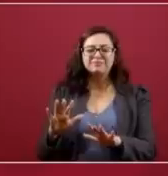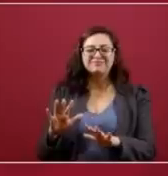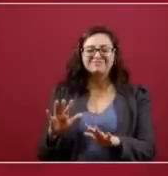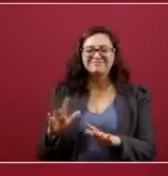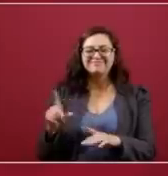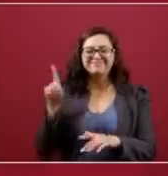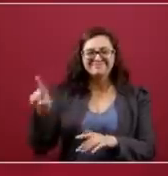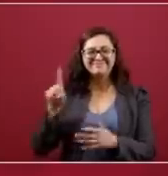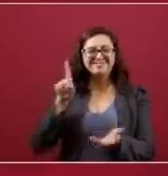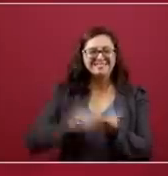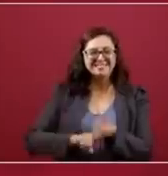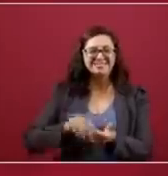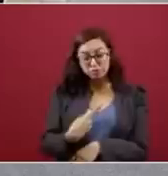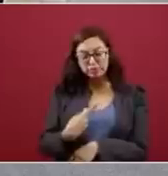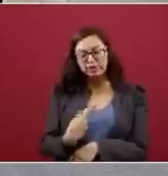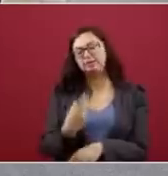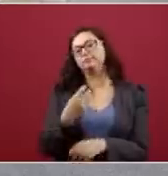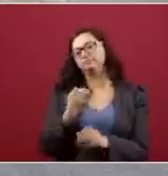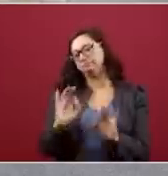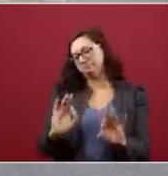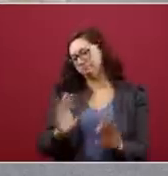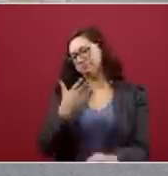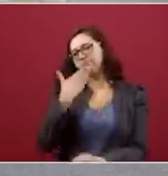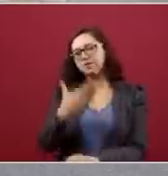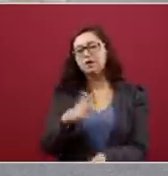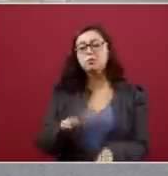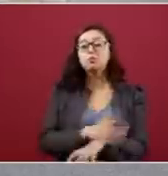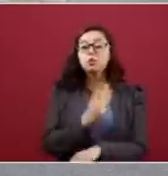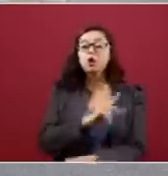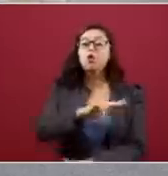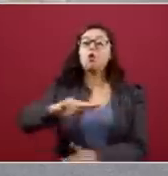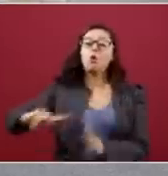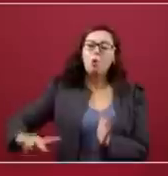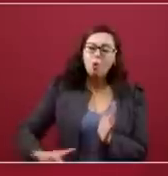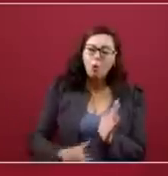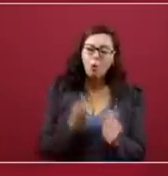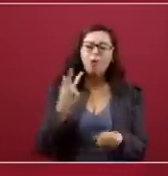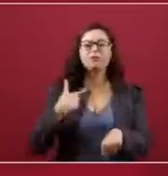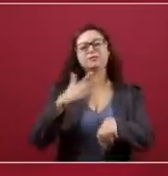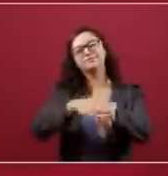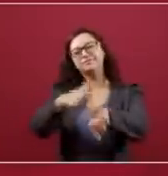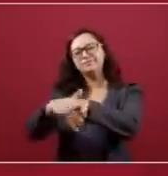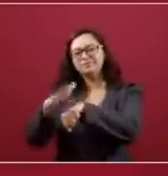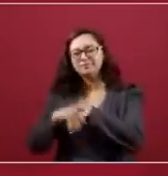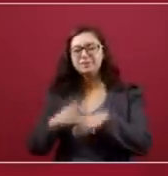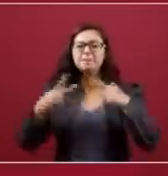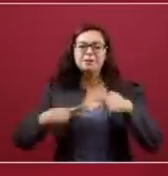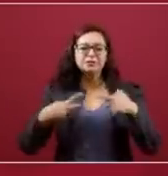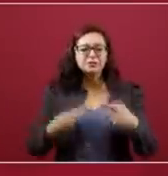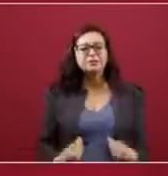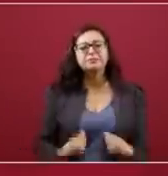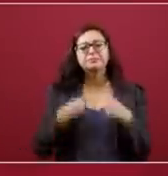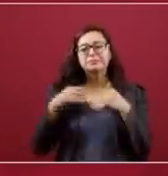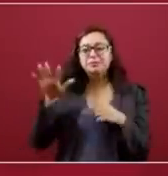muchos incidentes en Hidalgo. Un exhorto a todos los pobladores